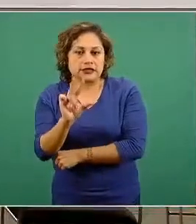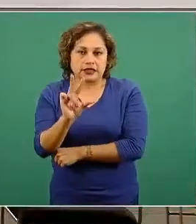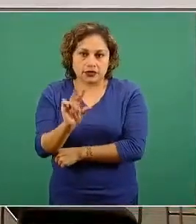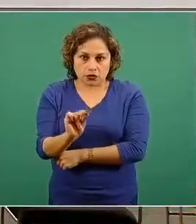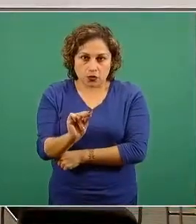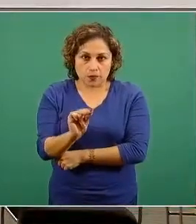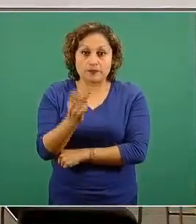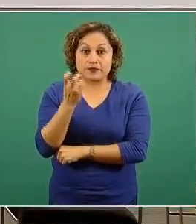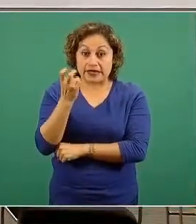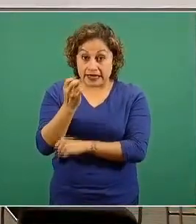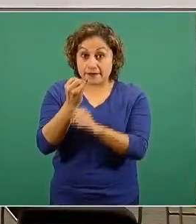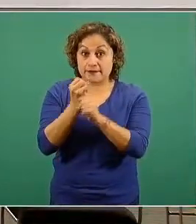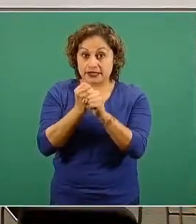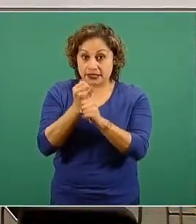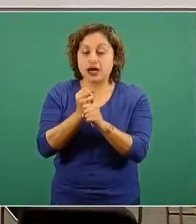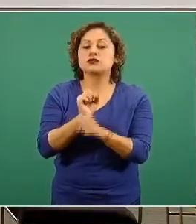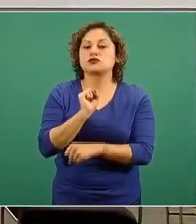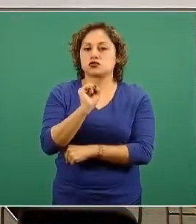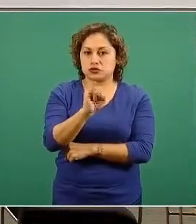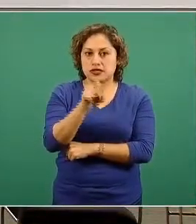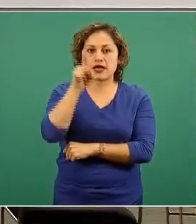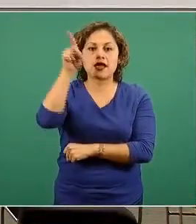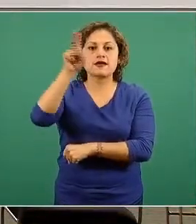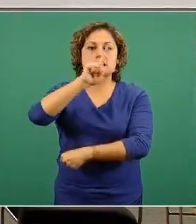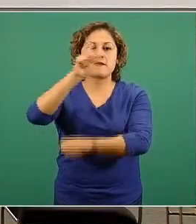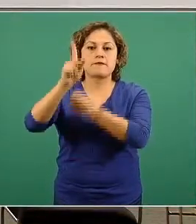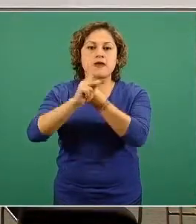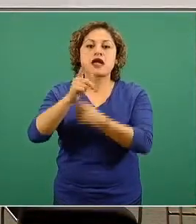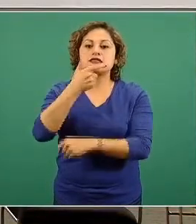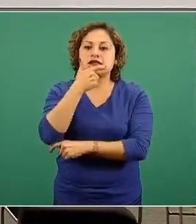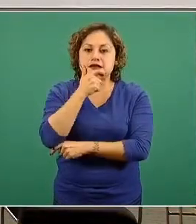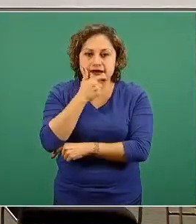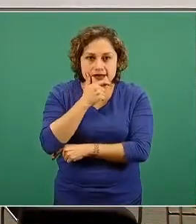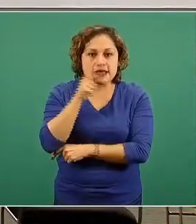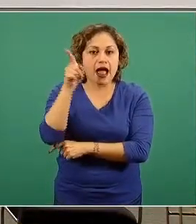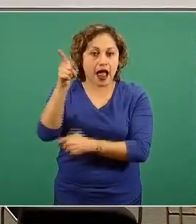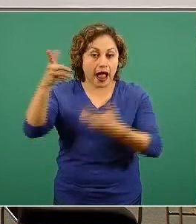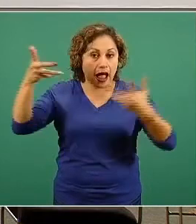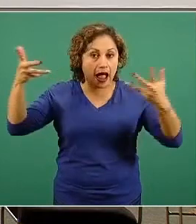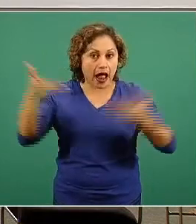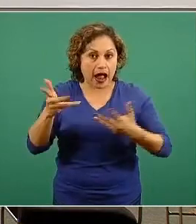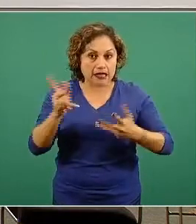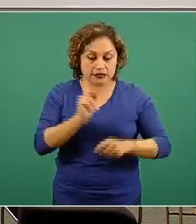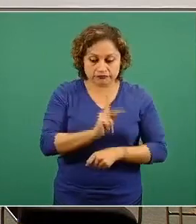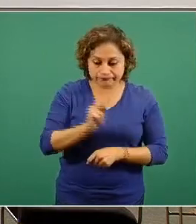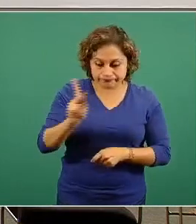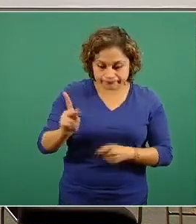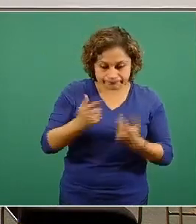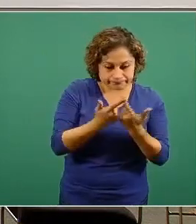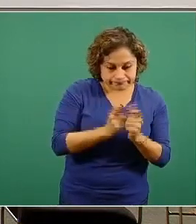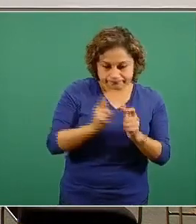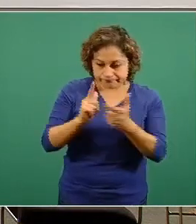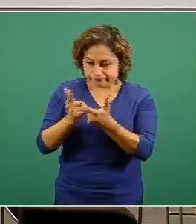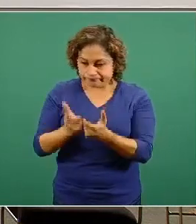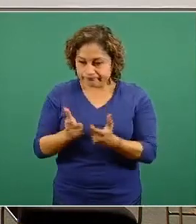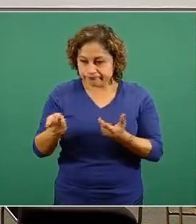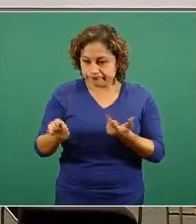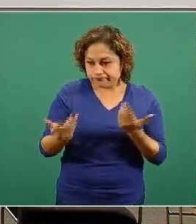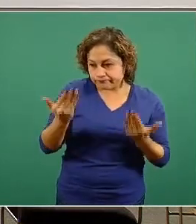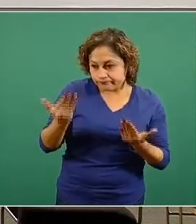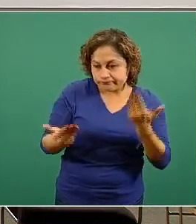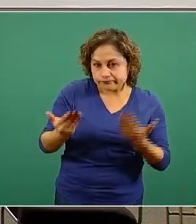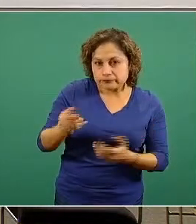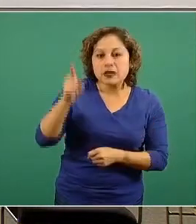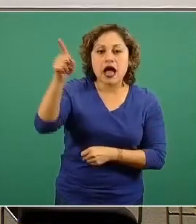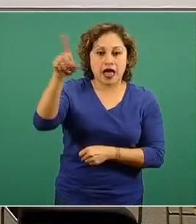llevó a cabo en Inglaterra y es ahí donde salió esta, digamos, primera información de que